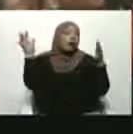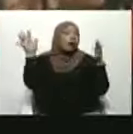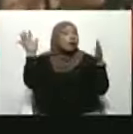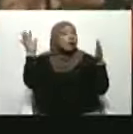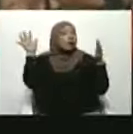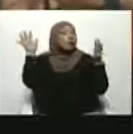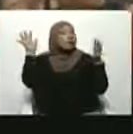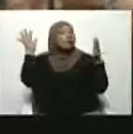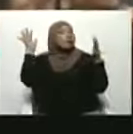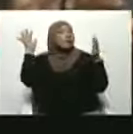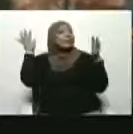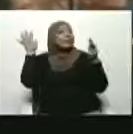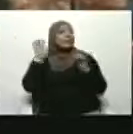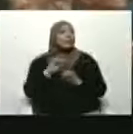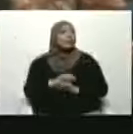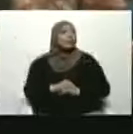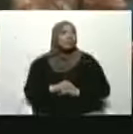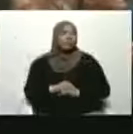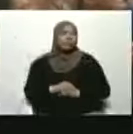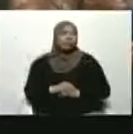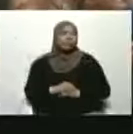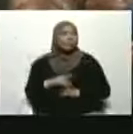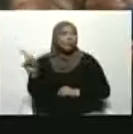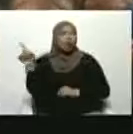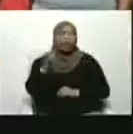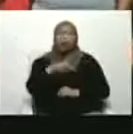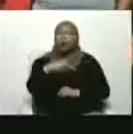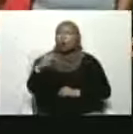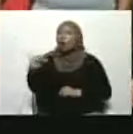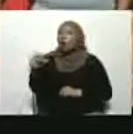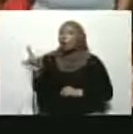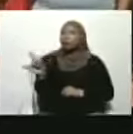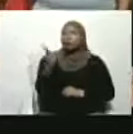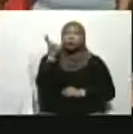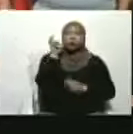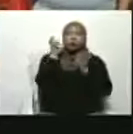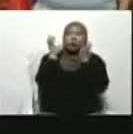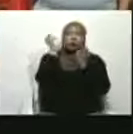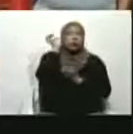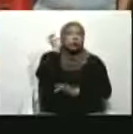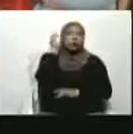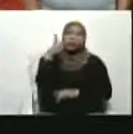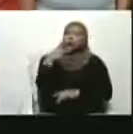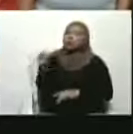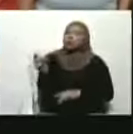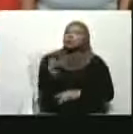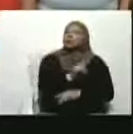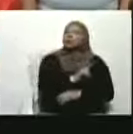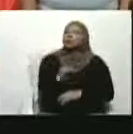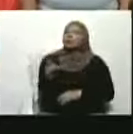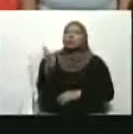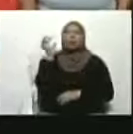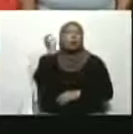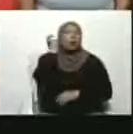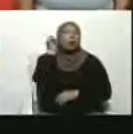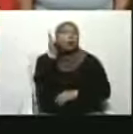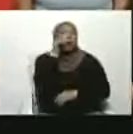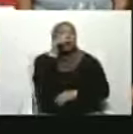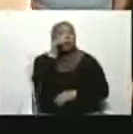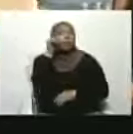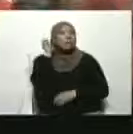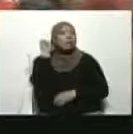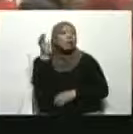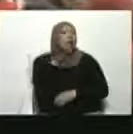pasua ganamos ganamos ganamos Dónde están los hombres la